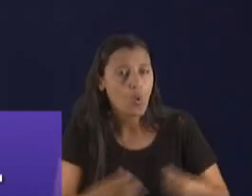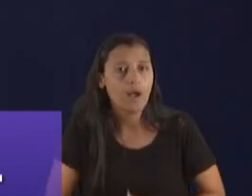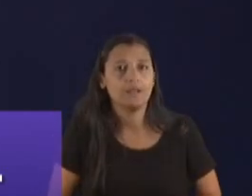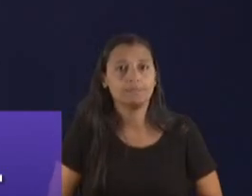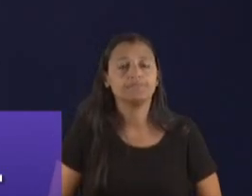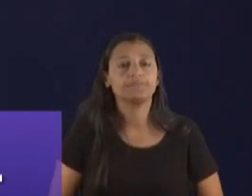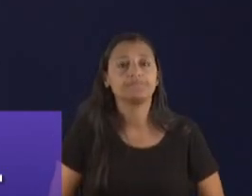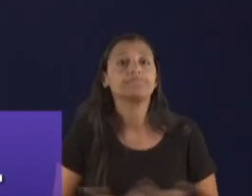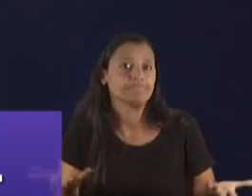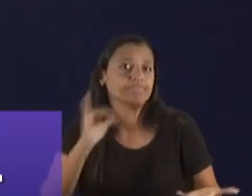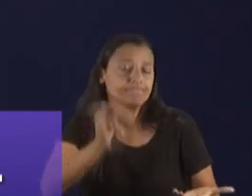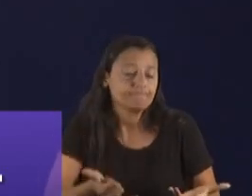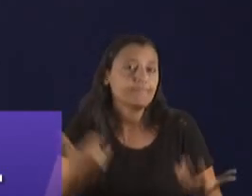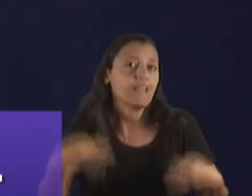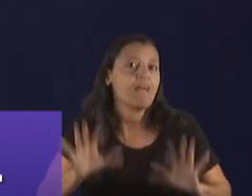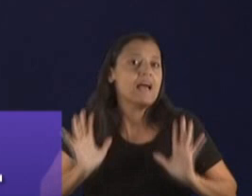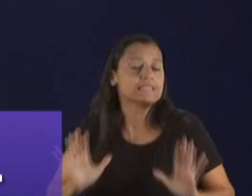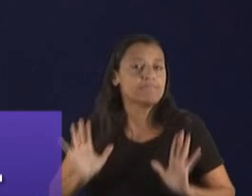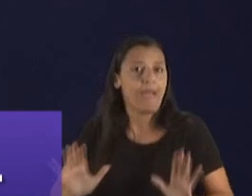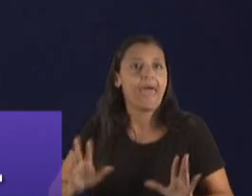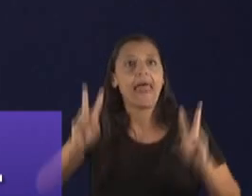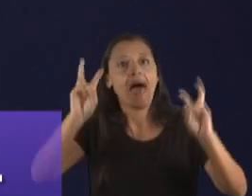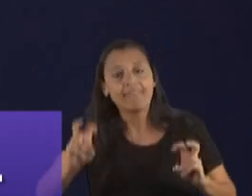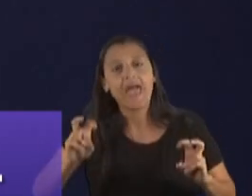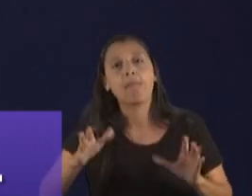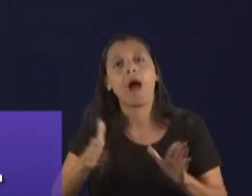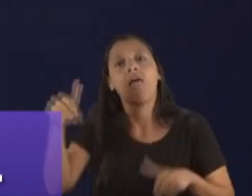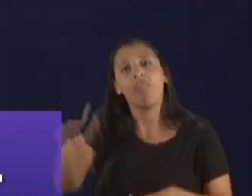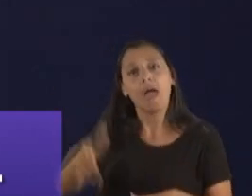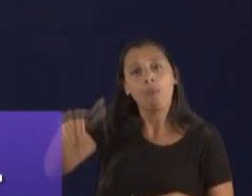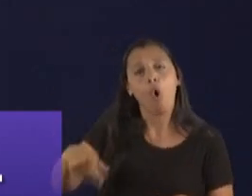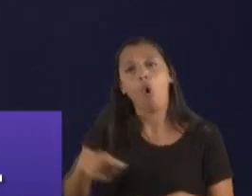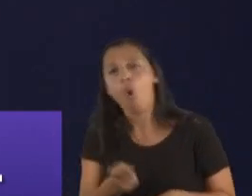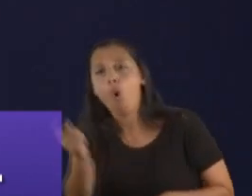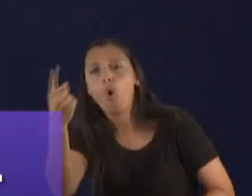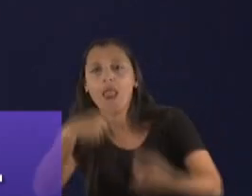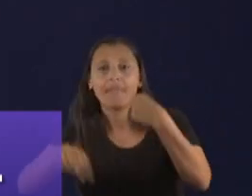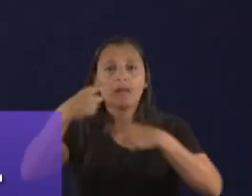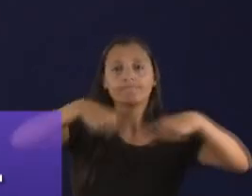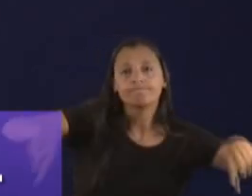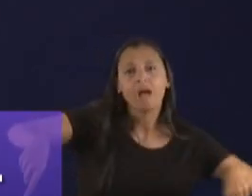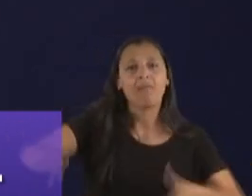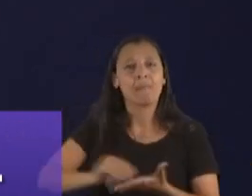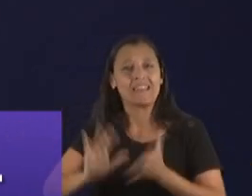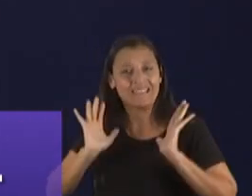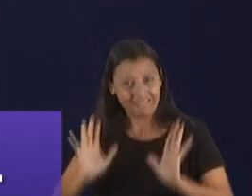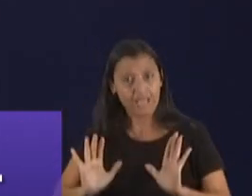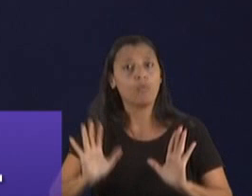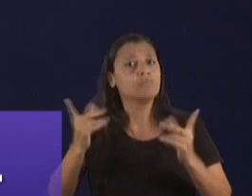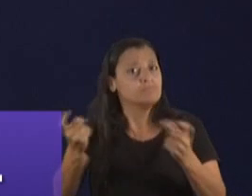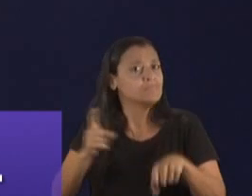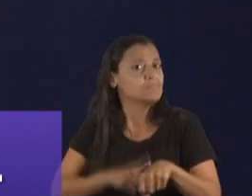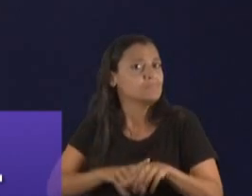la burocracia que muchas veces hace que, incluso por cuestiones de análisis jurídico, requieren cierto tiempo